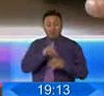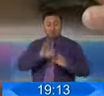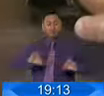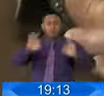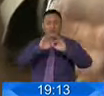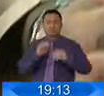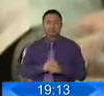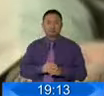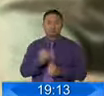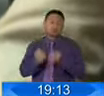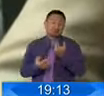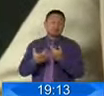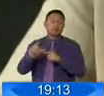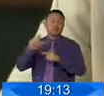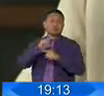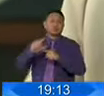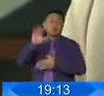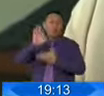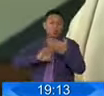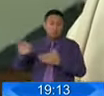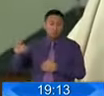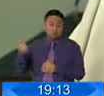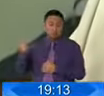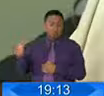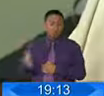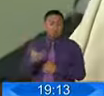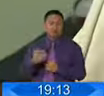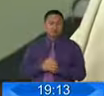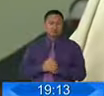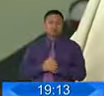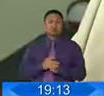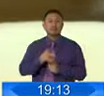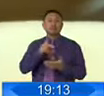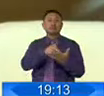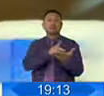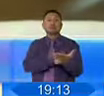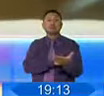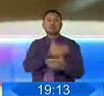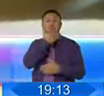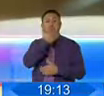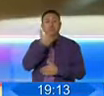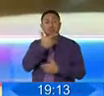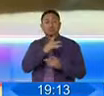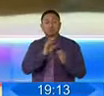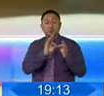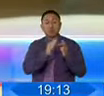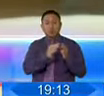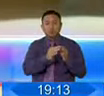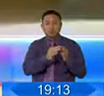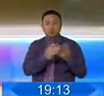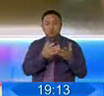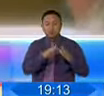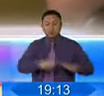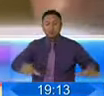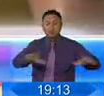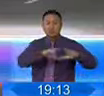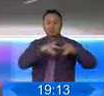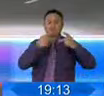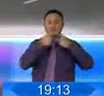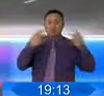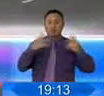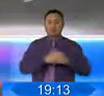Si el crédito fuera aprobado, ese dinero se destinaría para los programas de mejoramiento y mantenimiento del espacio